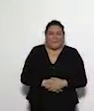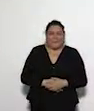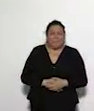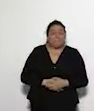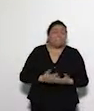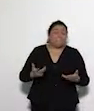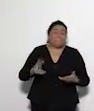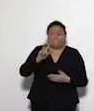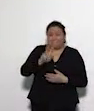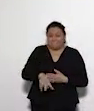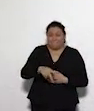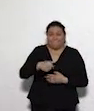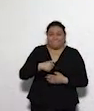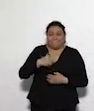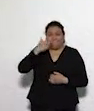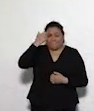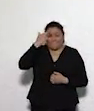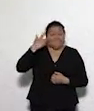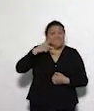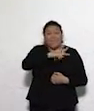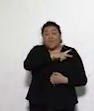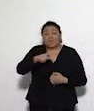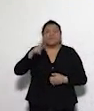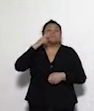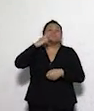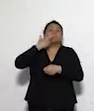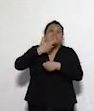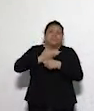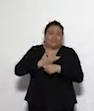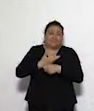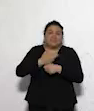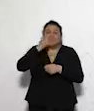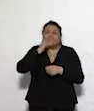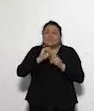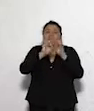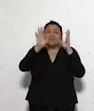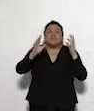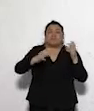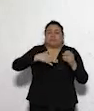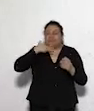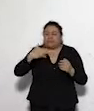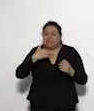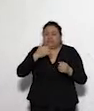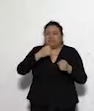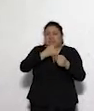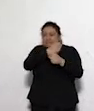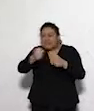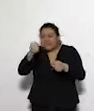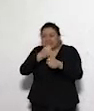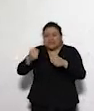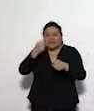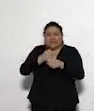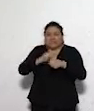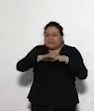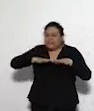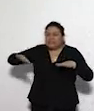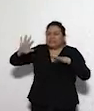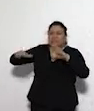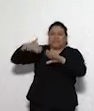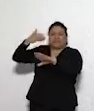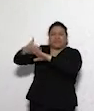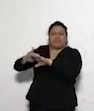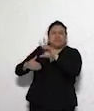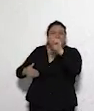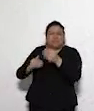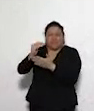Es tarea e interés común el preservarla de que el crimen y la violencia la vulneren y afecten